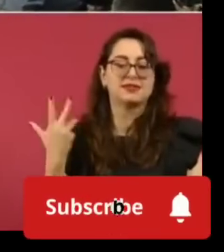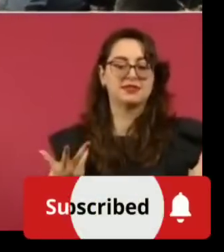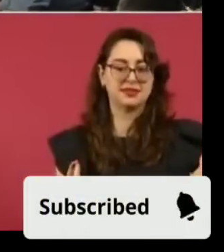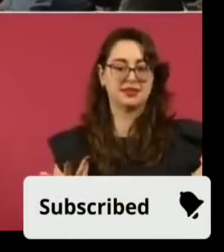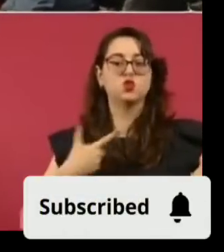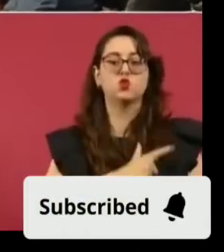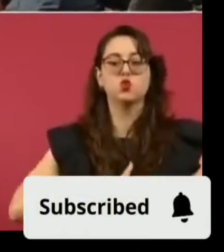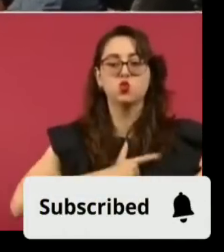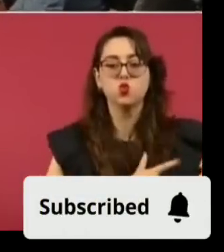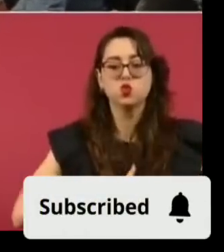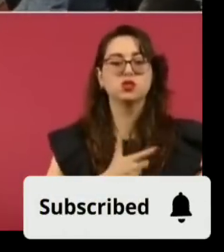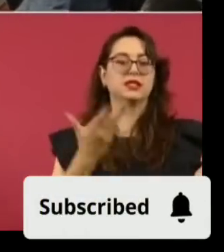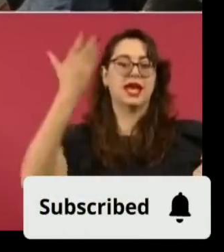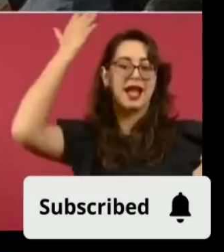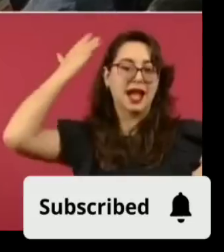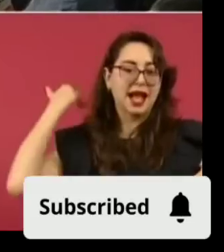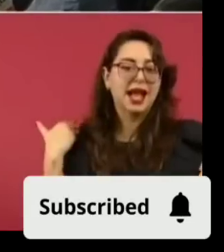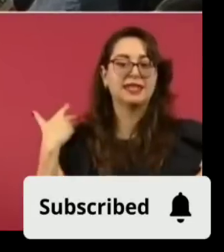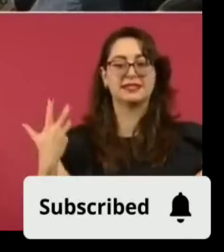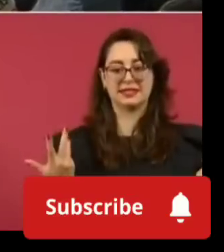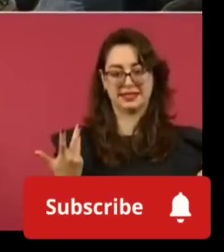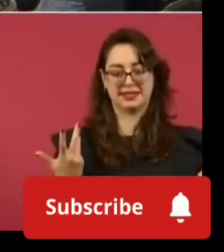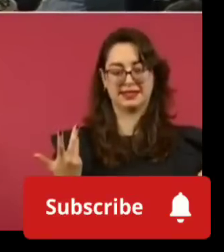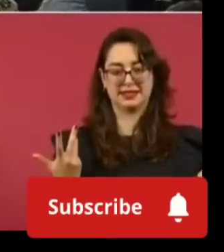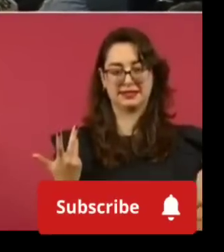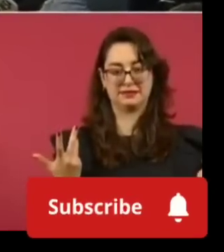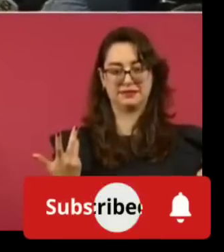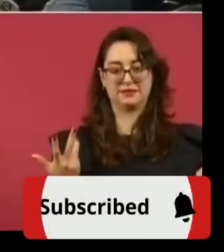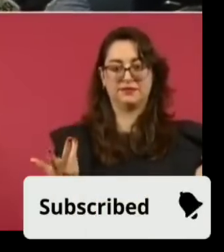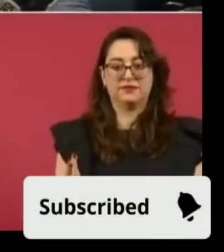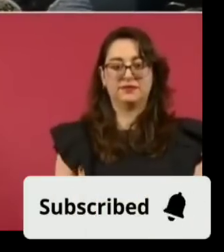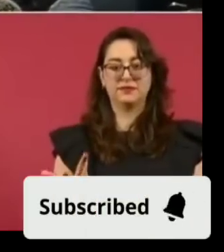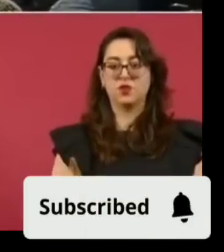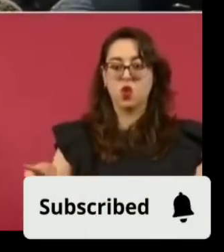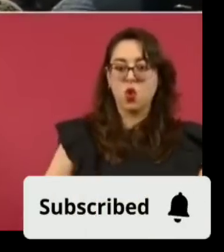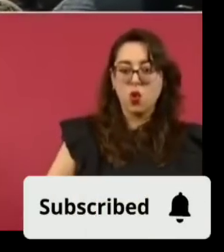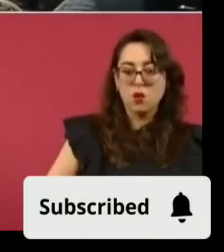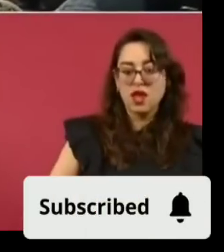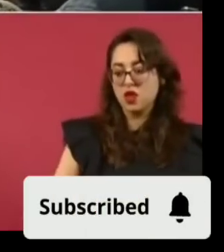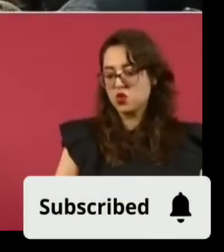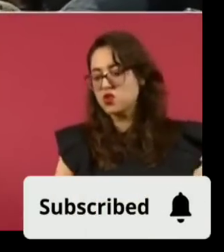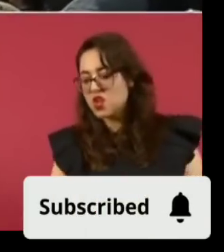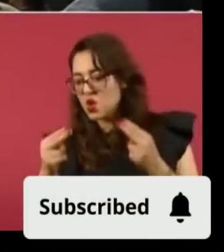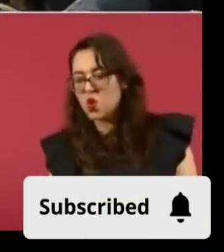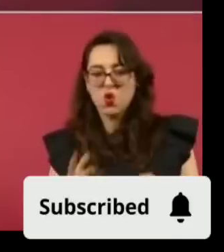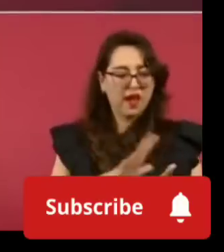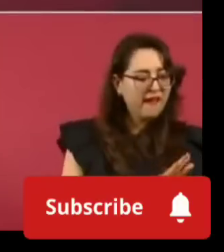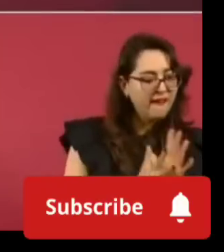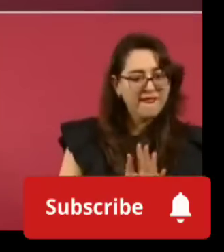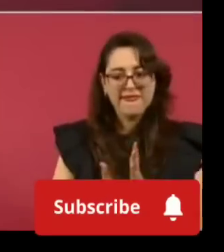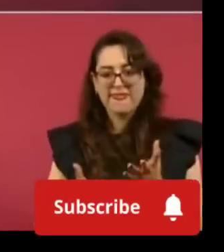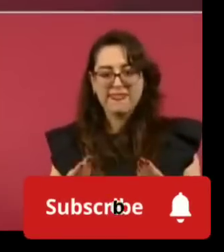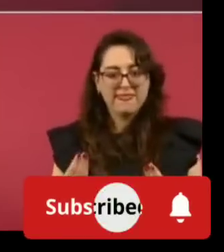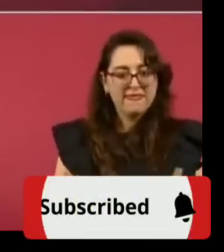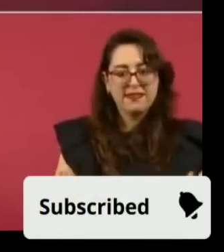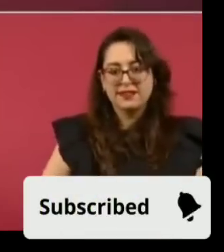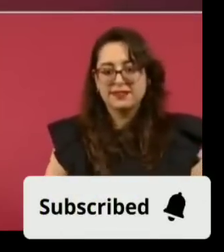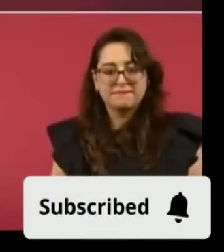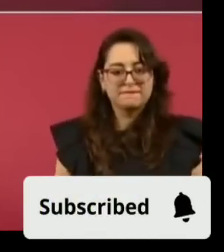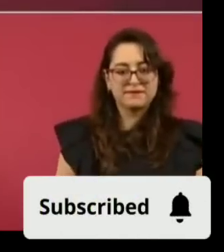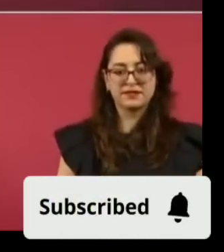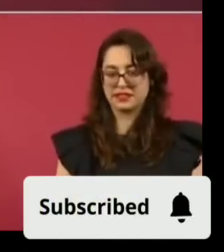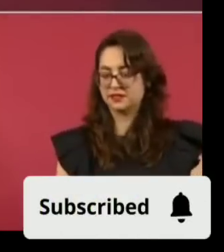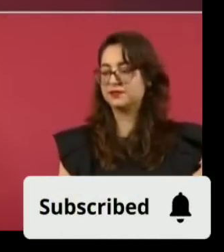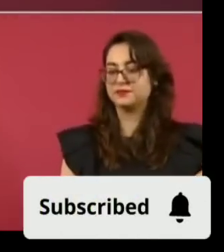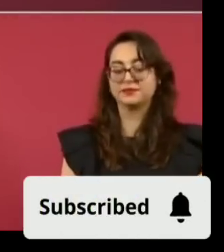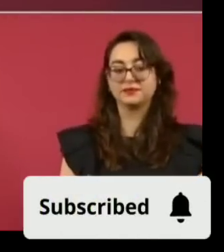en que no se entendía que los únicos negocios que deben interesar al servidor público son los